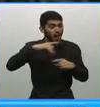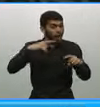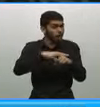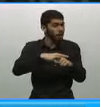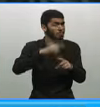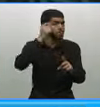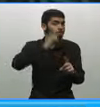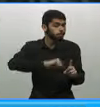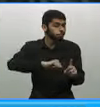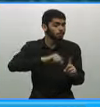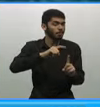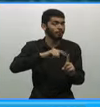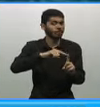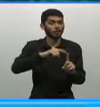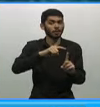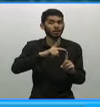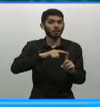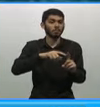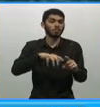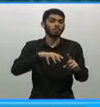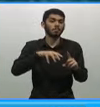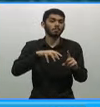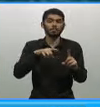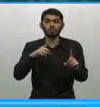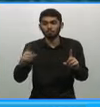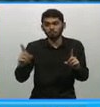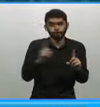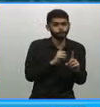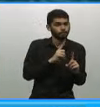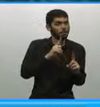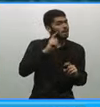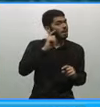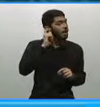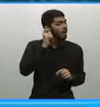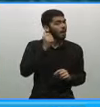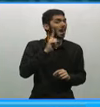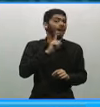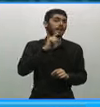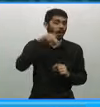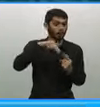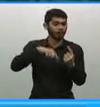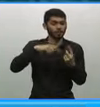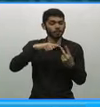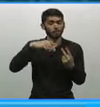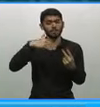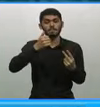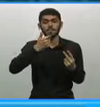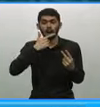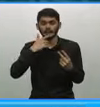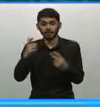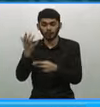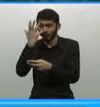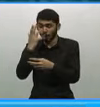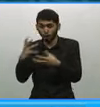que tiene una nueva oportunidad en la selección argentina Nicolás Gaitán. También los llamados de Manuel Mas, el defensor de San Lorenzo, que el